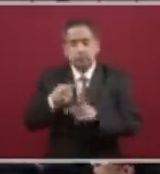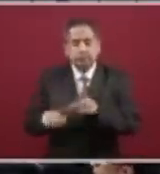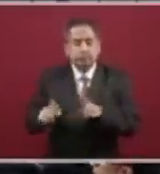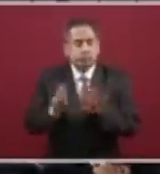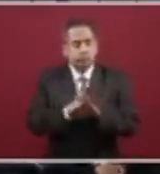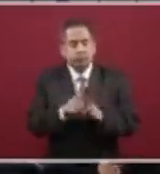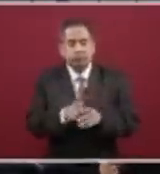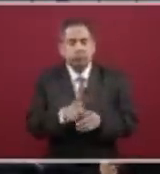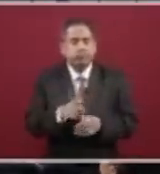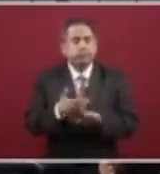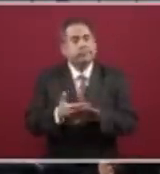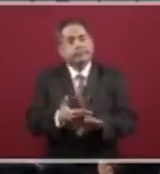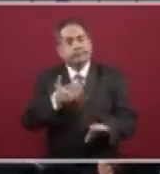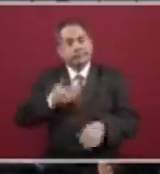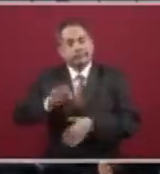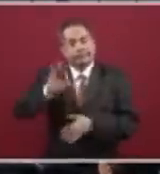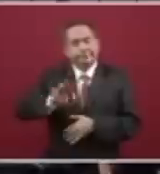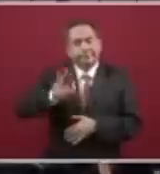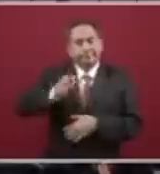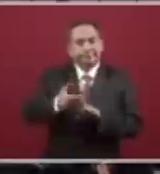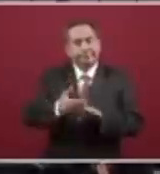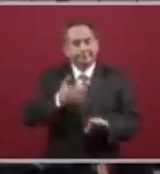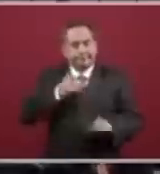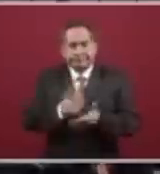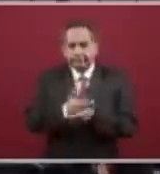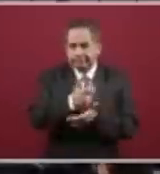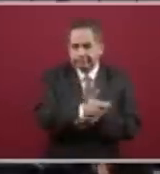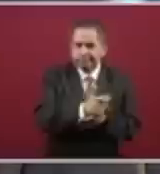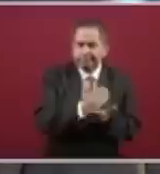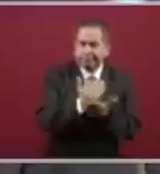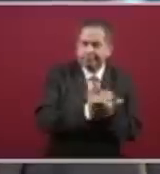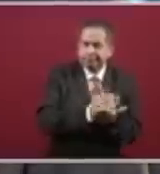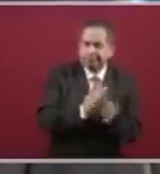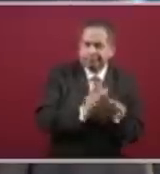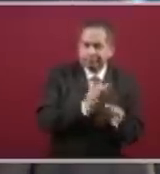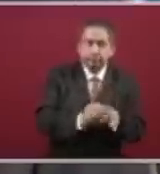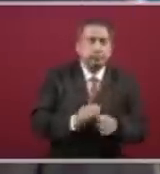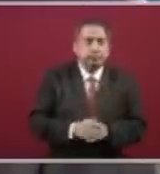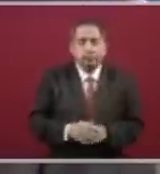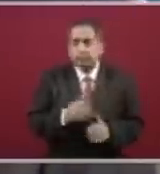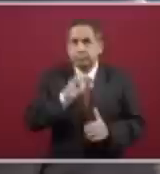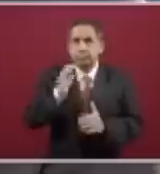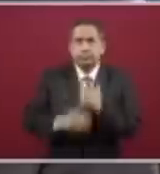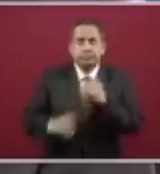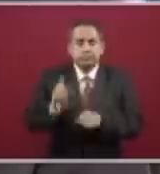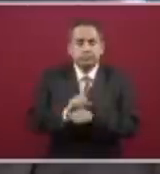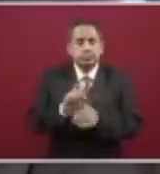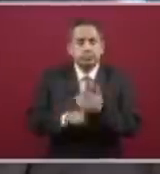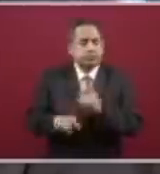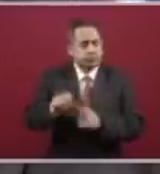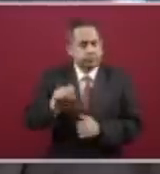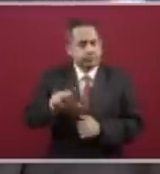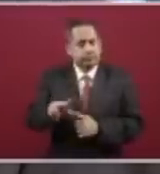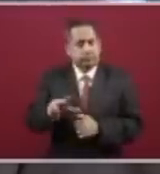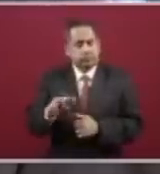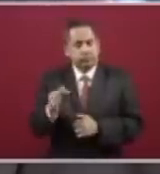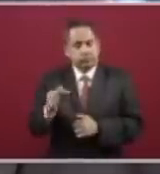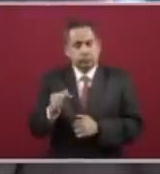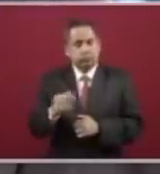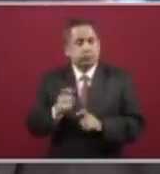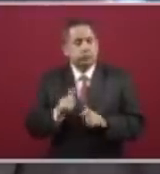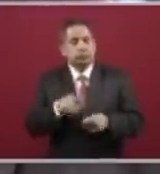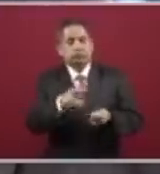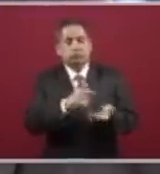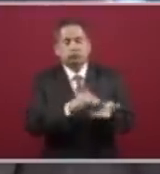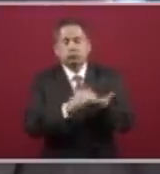anticipada de la fibra dicho proceso concluyó el 28 de febrero liquidando a los